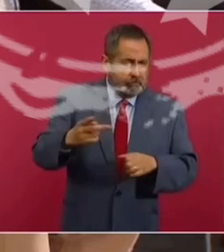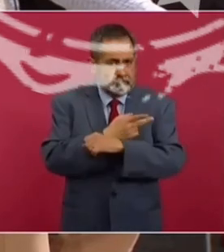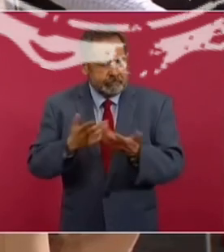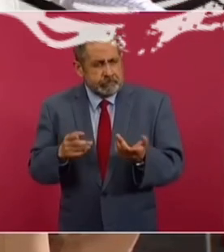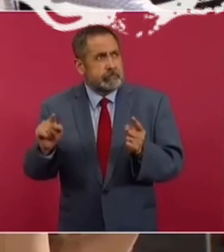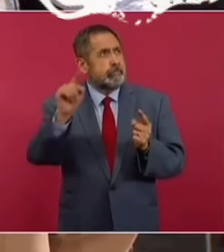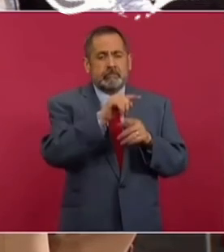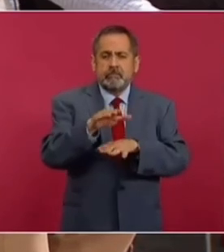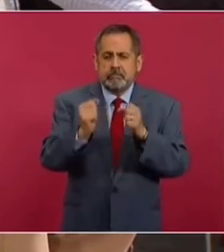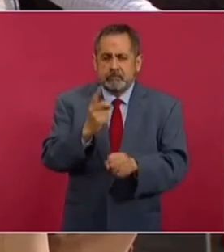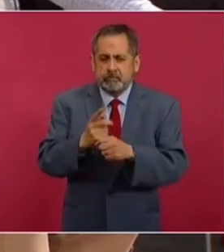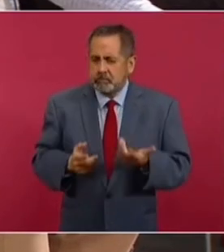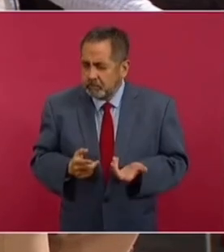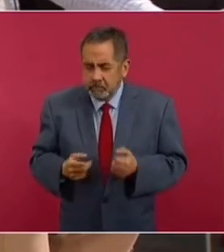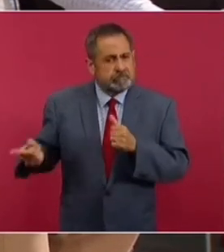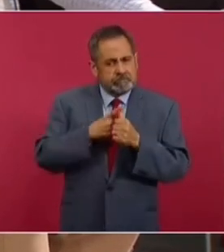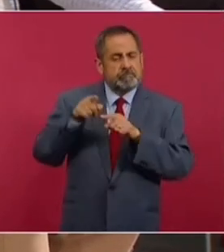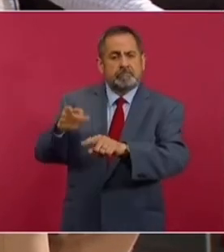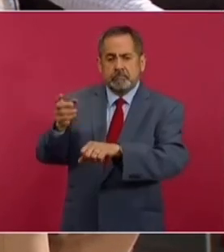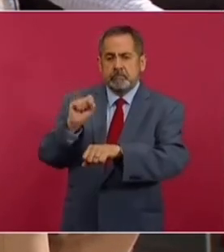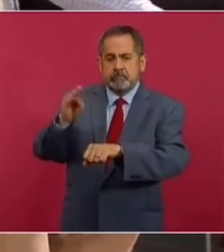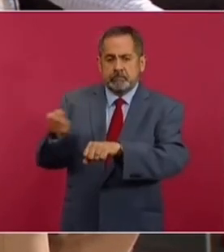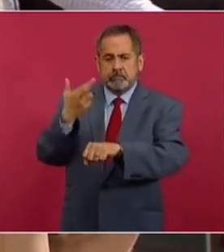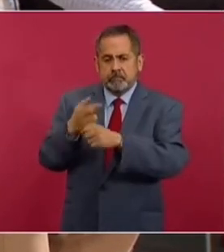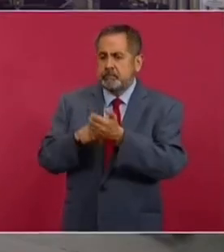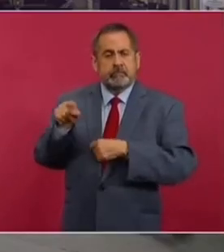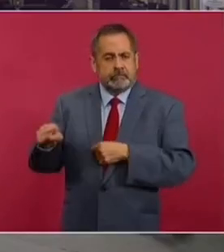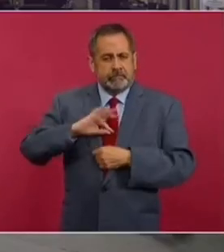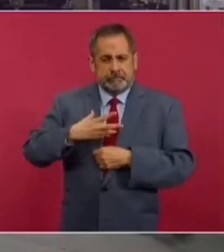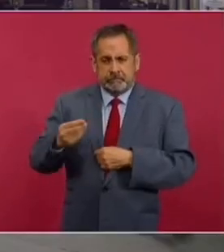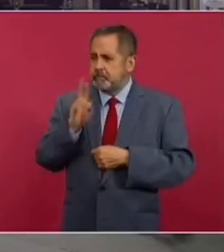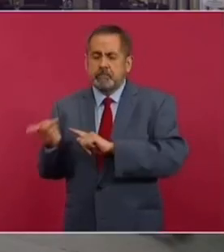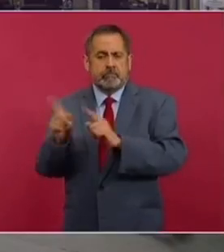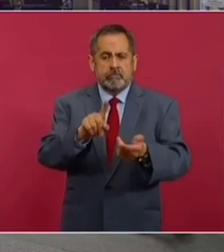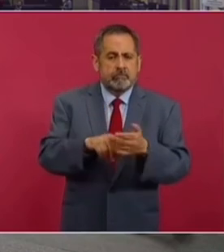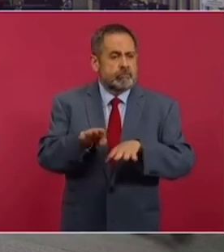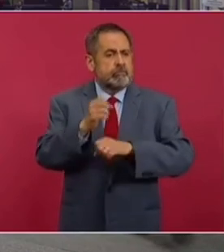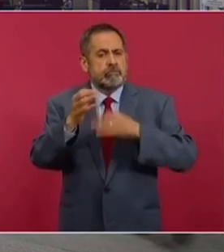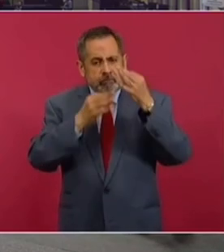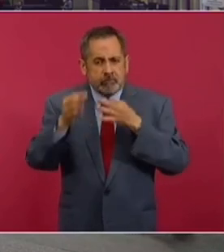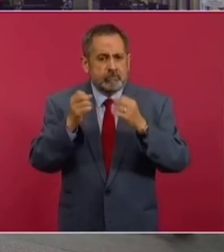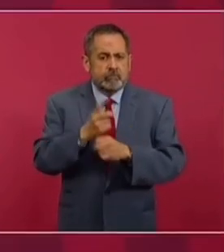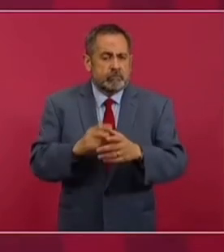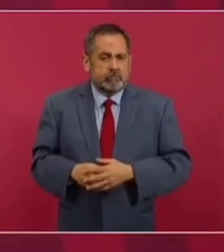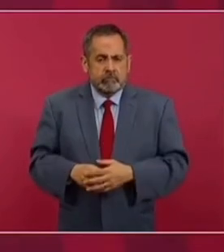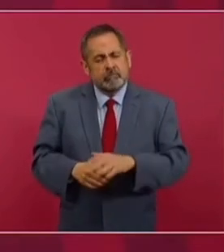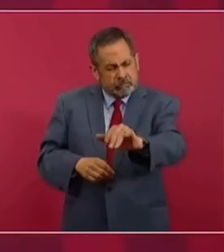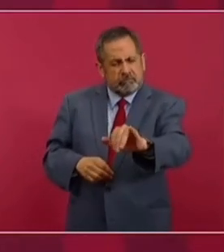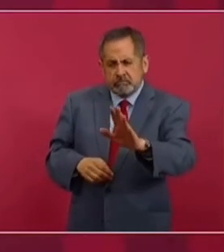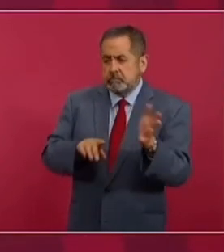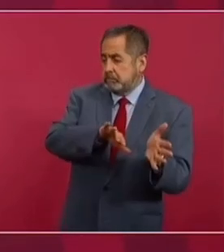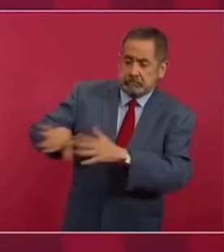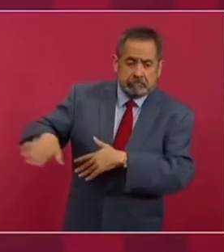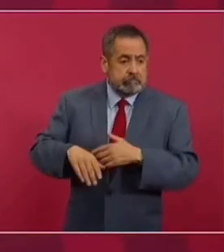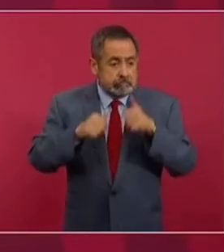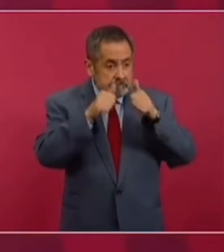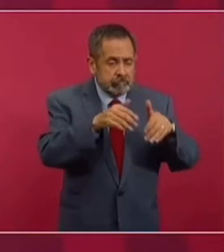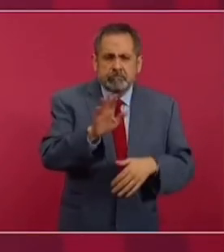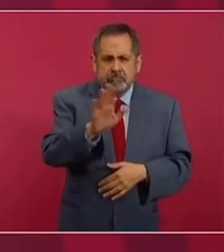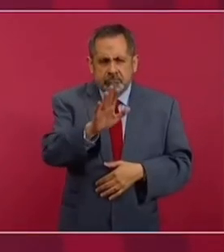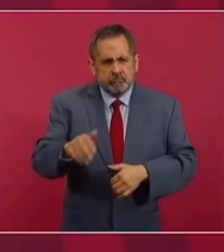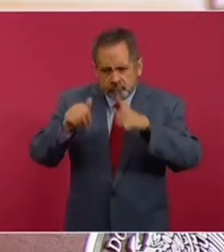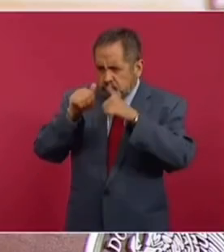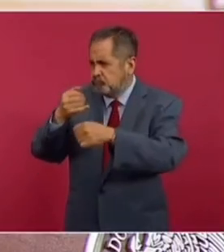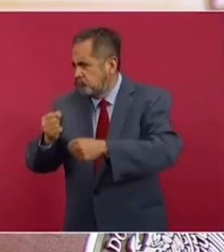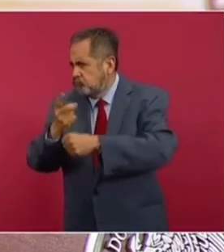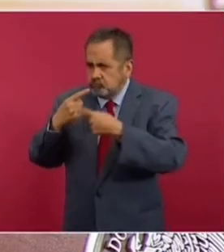las situaciones que están sucediendo en materia de seguridad, no es prioridad que el subsecretario, ahora que no está la secretaria por contagio, esté atendiendo mejor temas de seguridad que la promoción. Ellos están atendiendo temas de seguridad. Y la